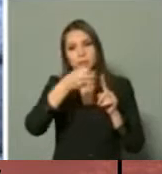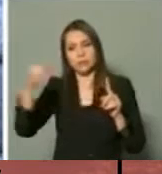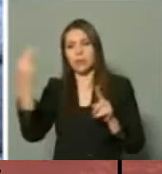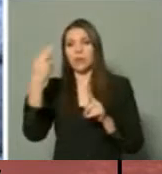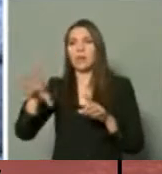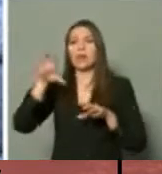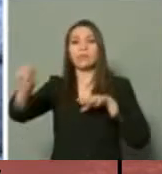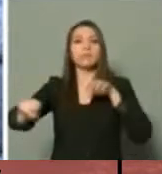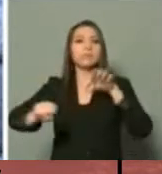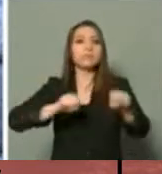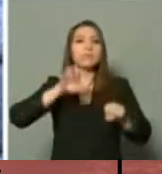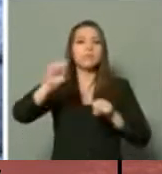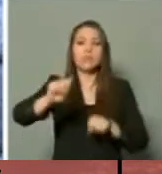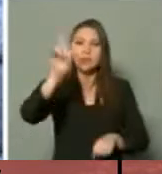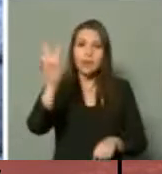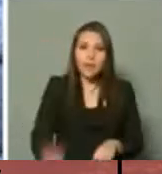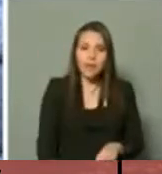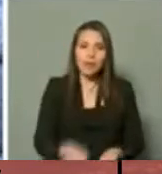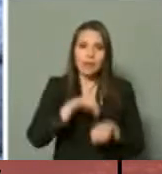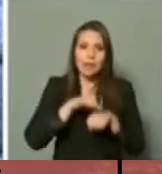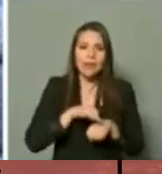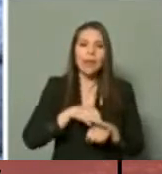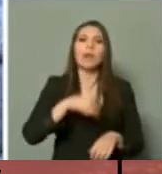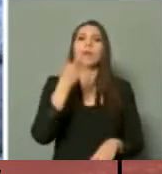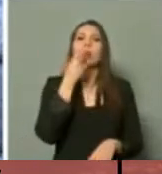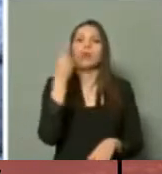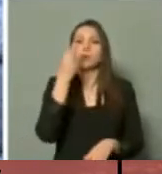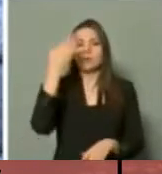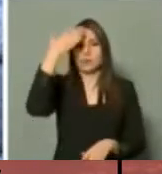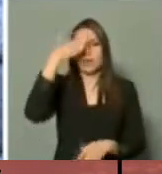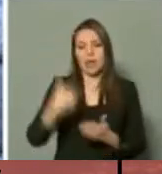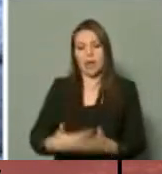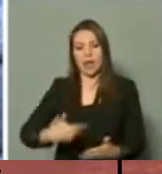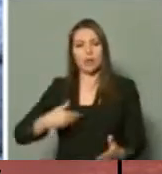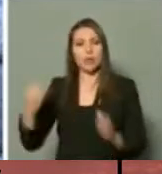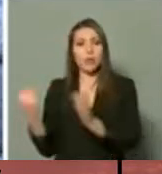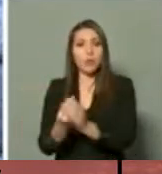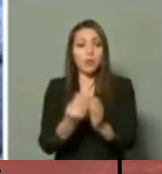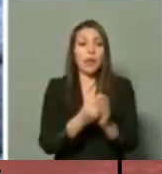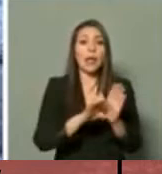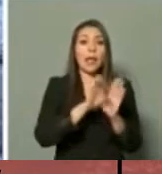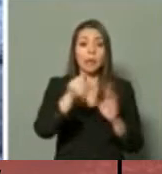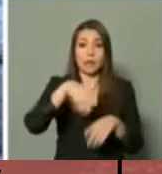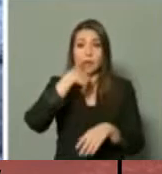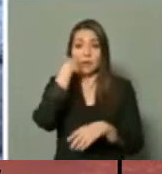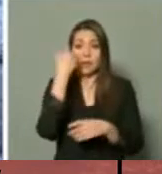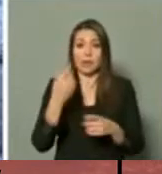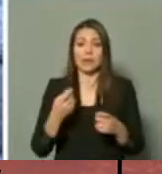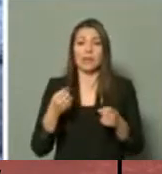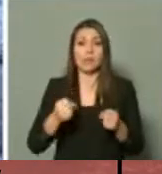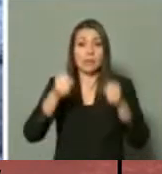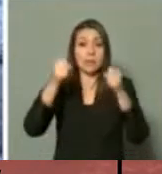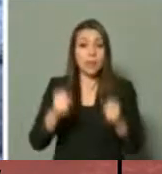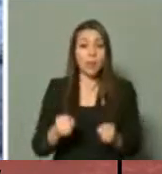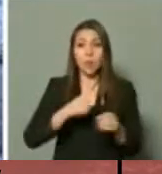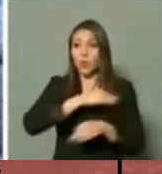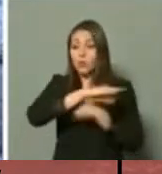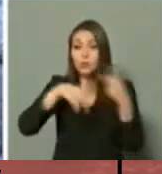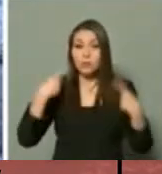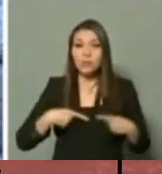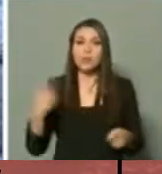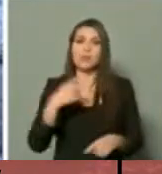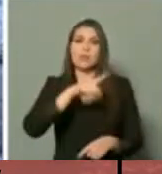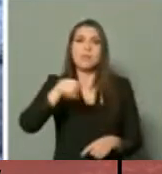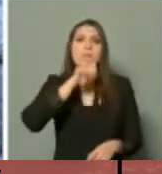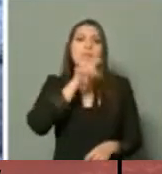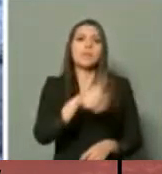sean efectivas. Necesitamos que los policías estén capacitados. Si nosotros queremos dar seguridad, necesitamos que justamente sean esos policías